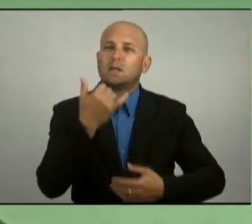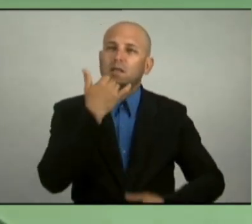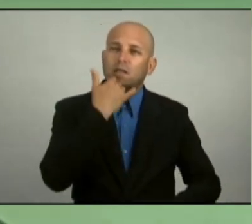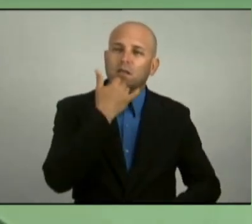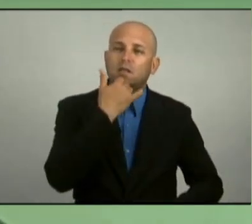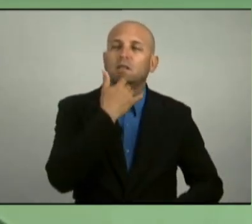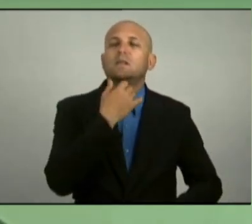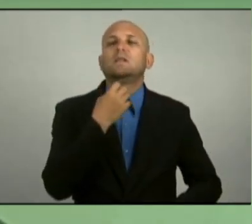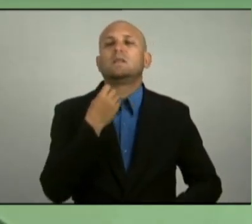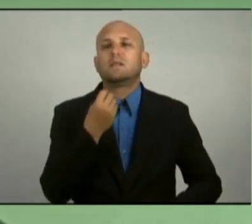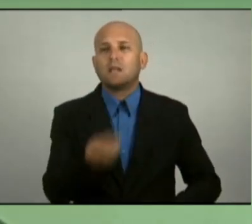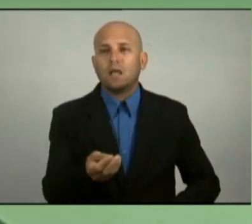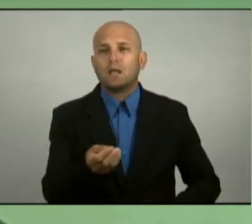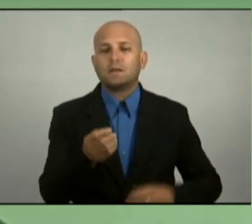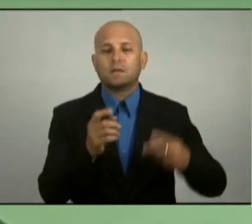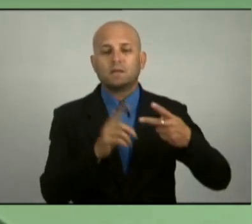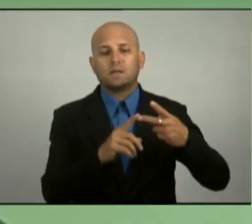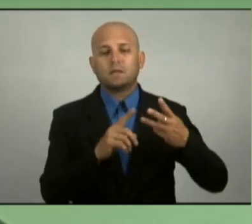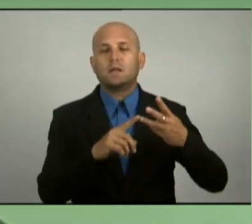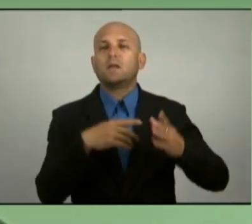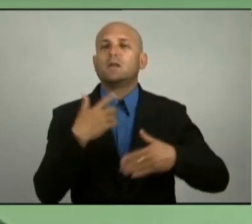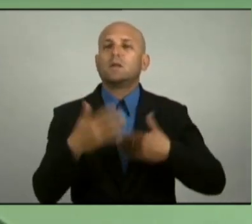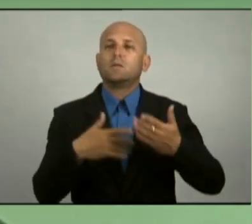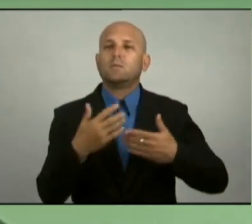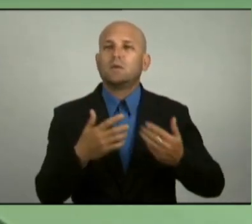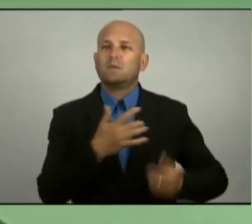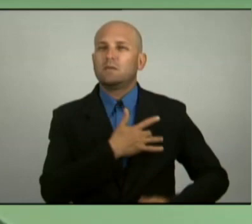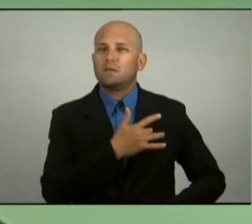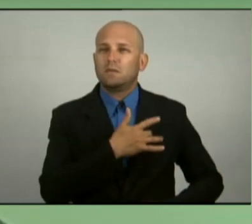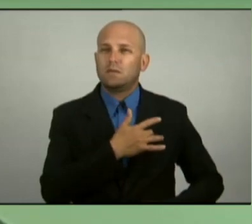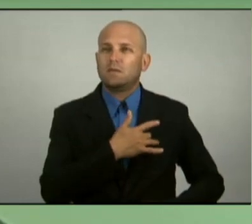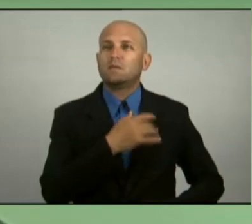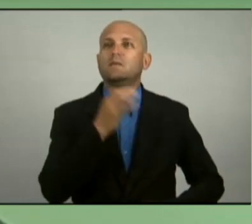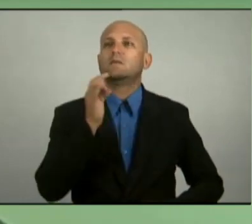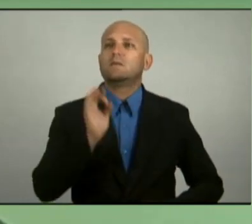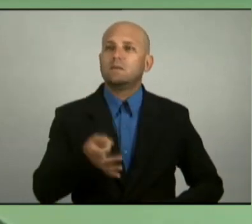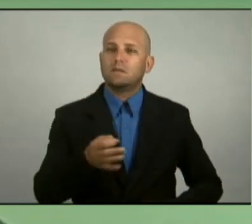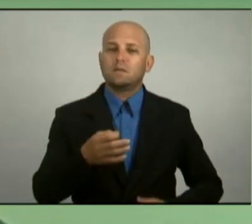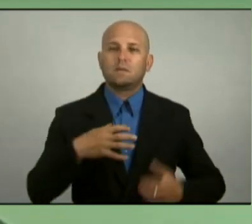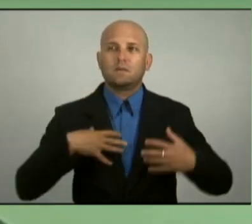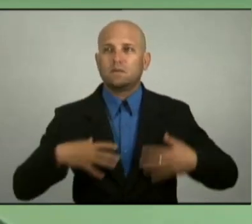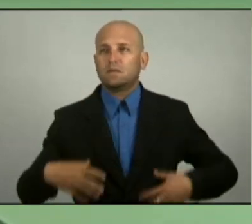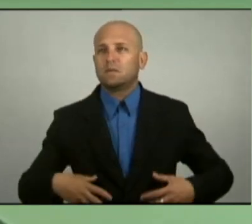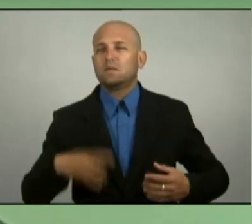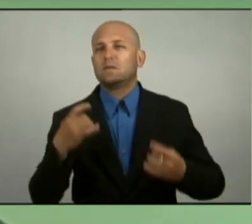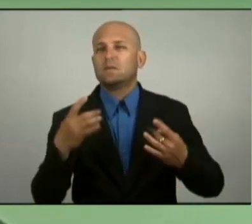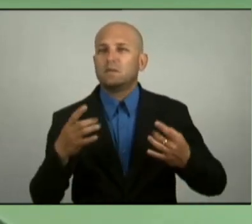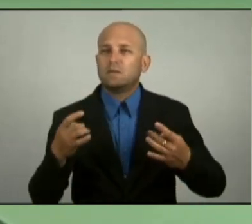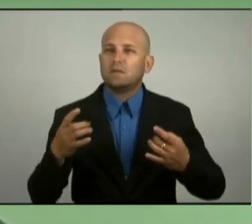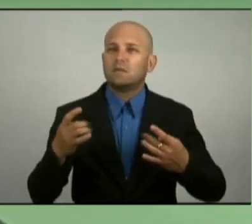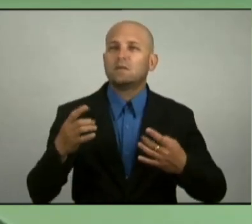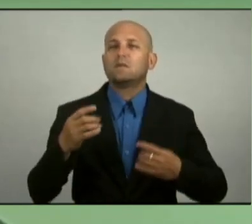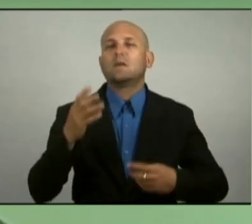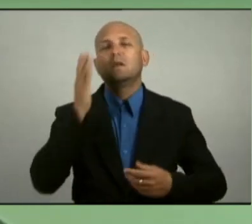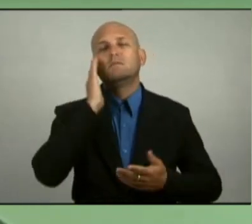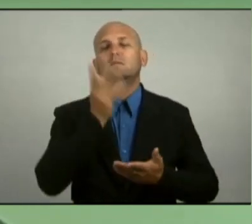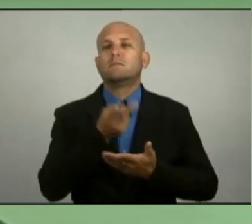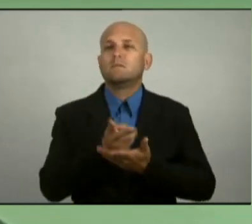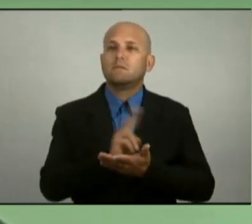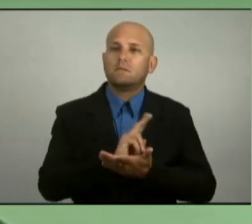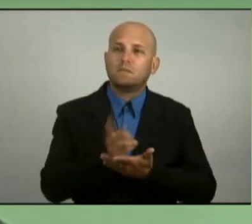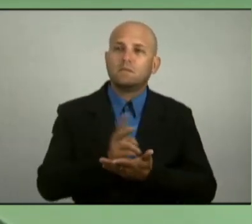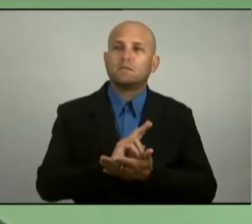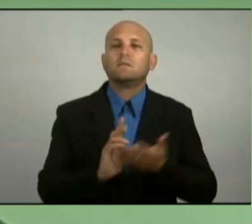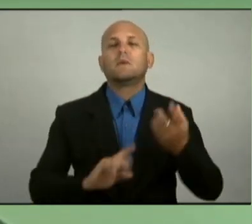neuritis y por los trastornos vasculares que provoca y por el daño no en diferentes órganos eh del cuerpo pues puede provocar insomnio en